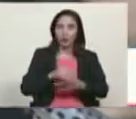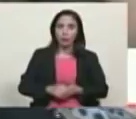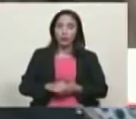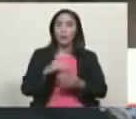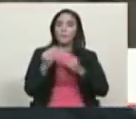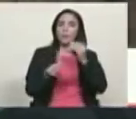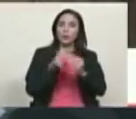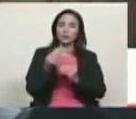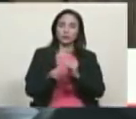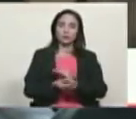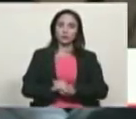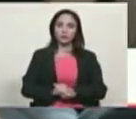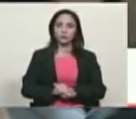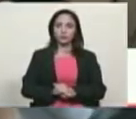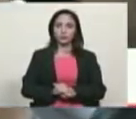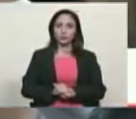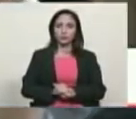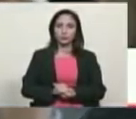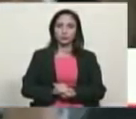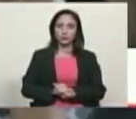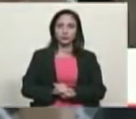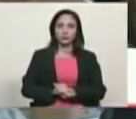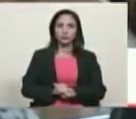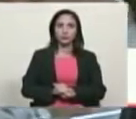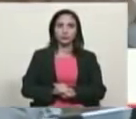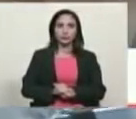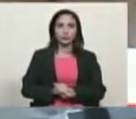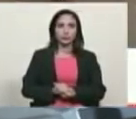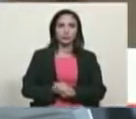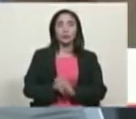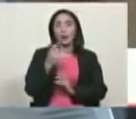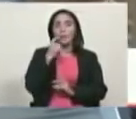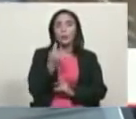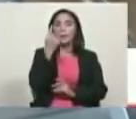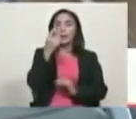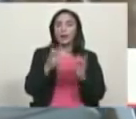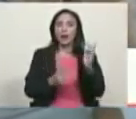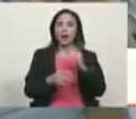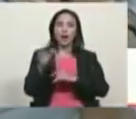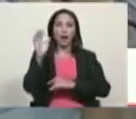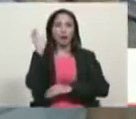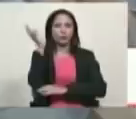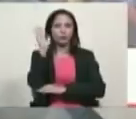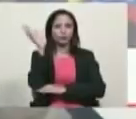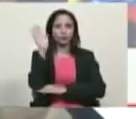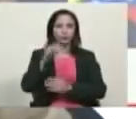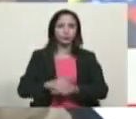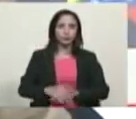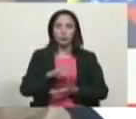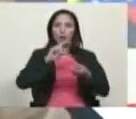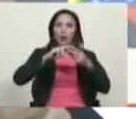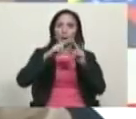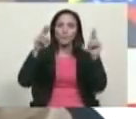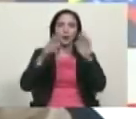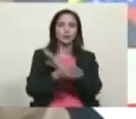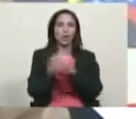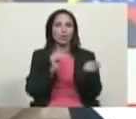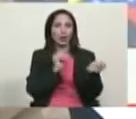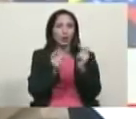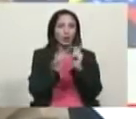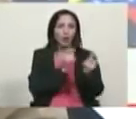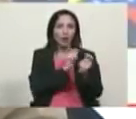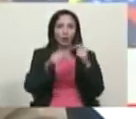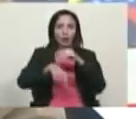realizar en Montevideo la primera jornada de la Conferencia por la Paz y el Diálogo de